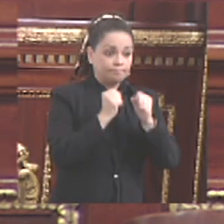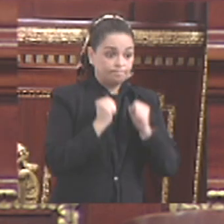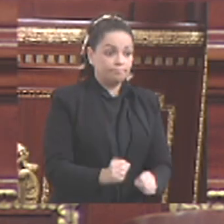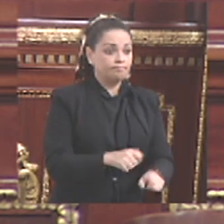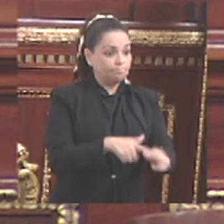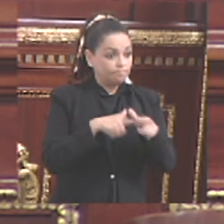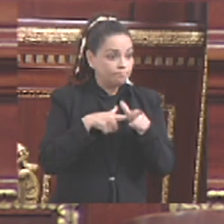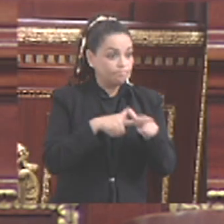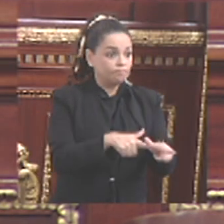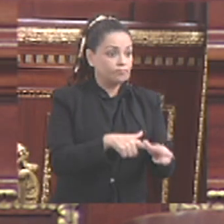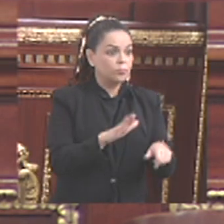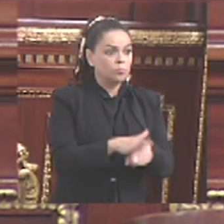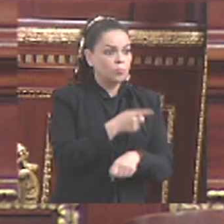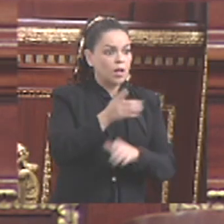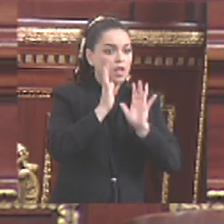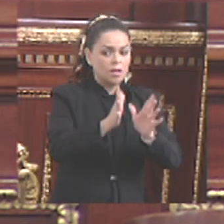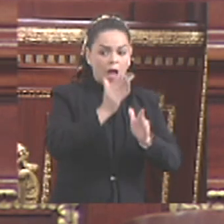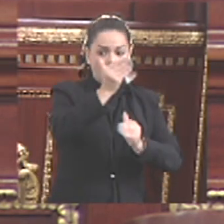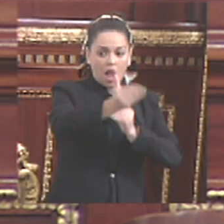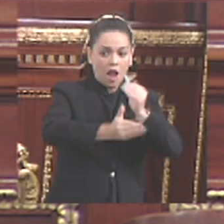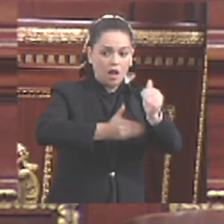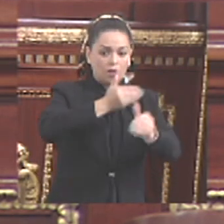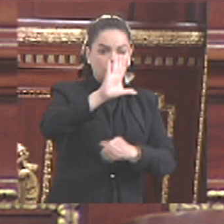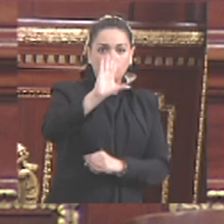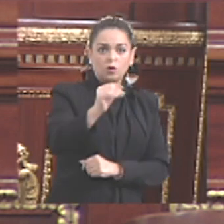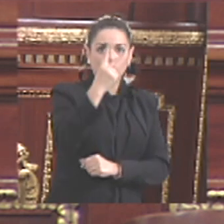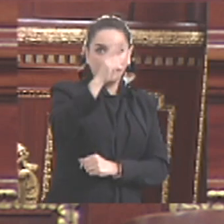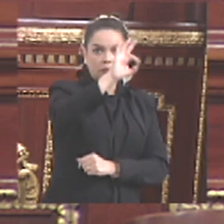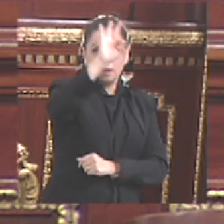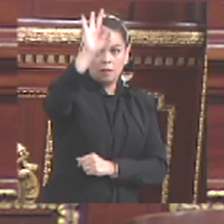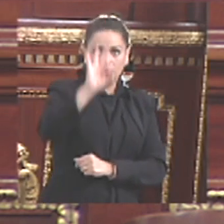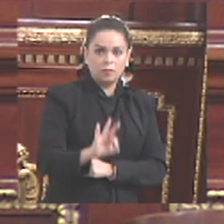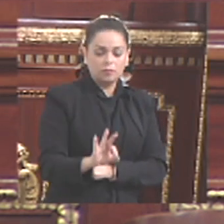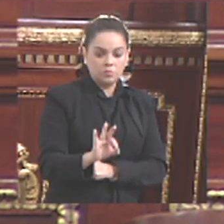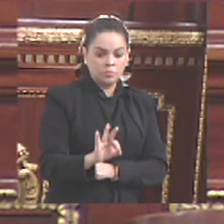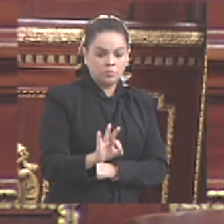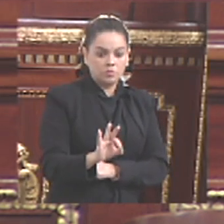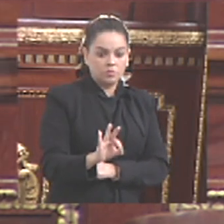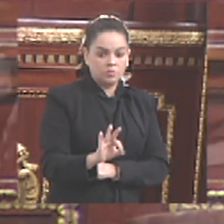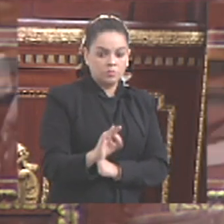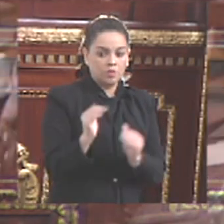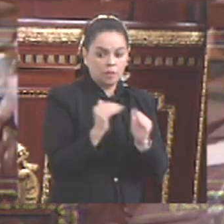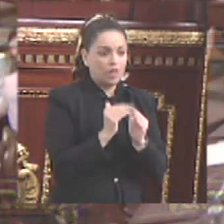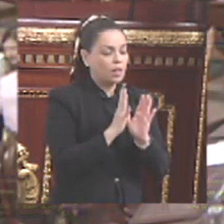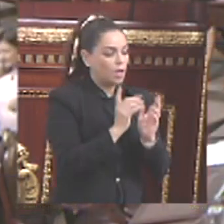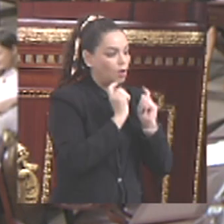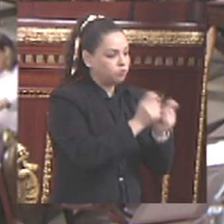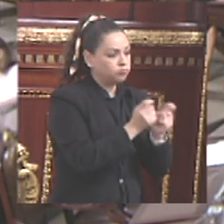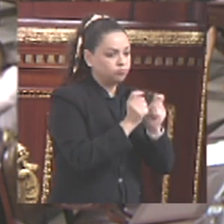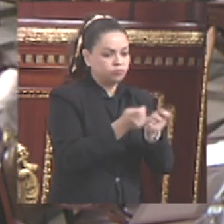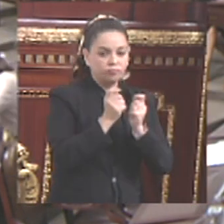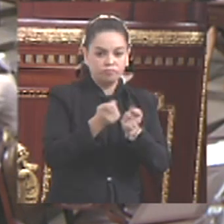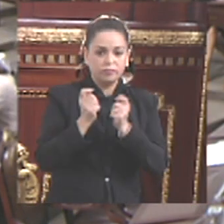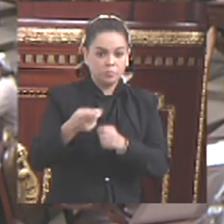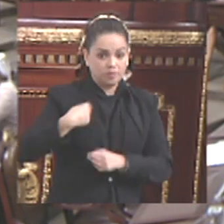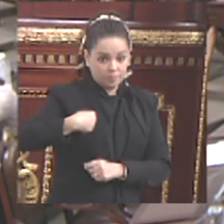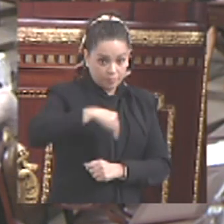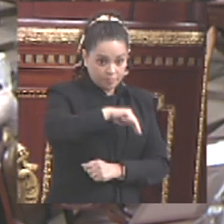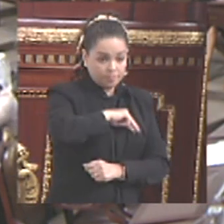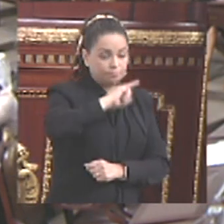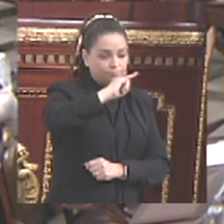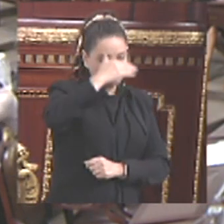del 92% en la entrega de viviendas reconstruidas y tenemos plena confianza de que se cumplirá